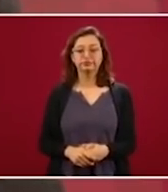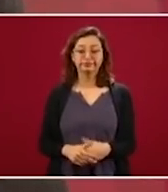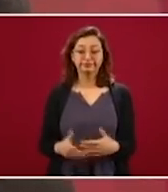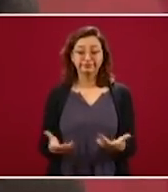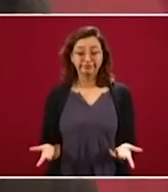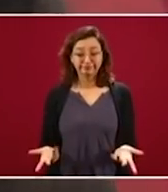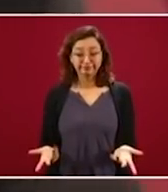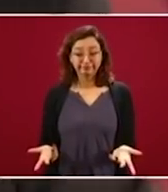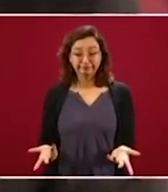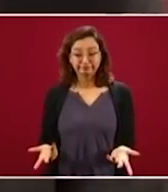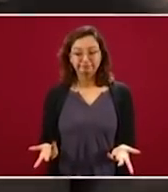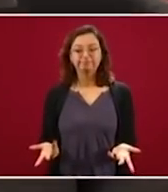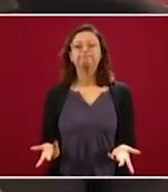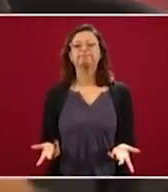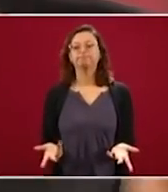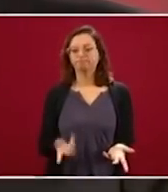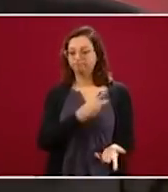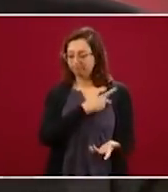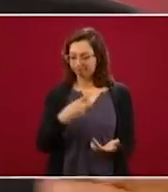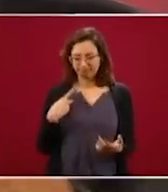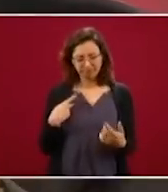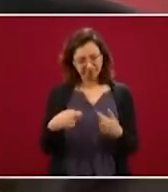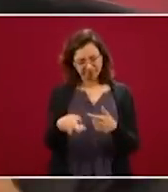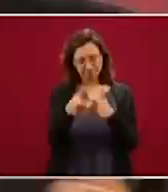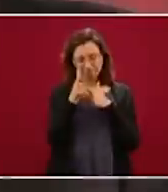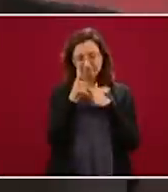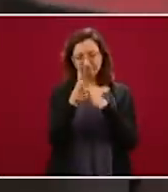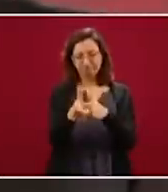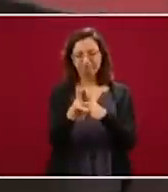Entonces, tenemos que seguir